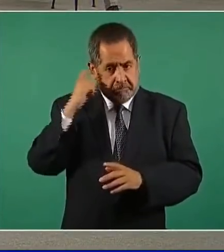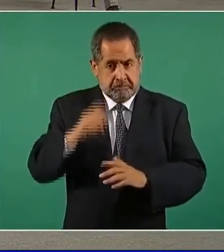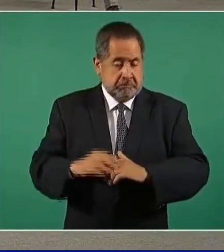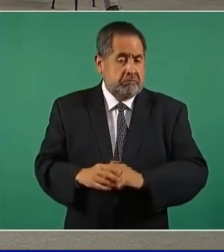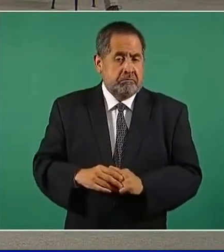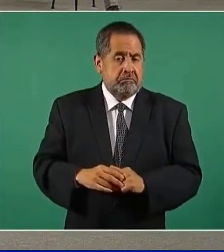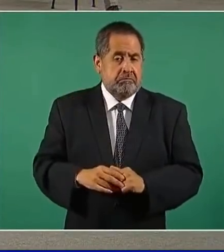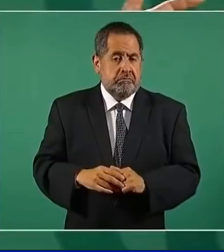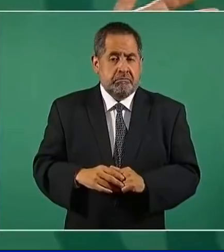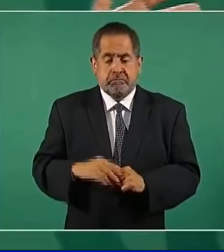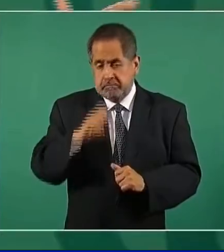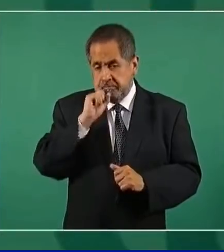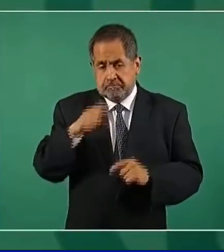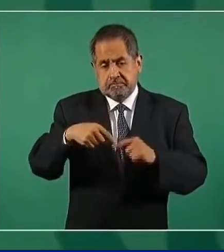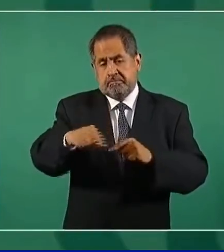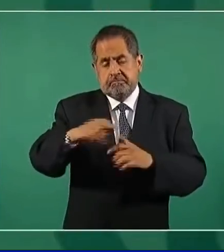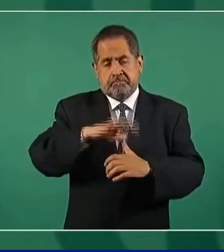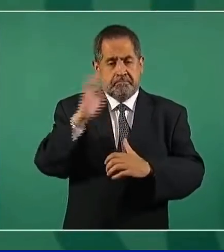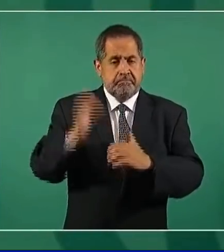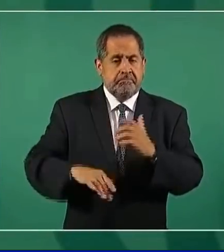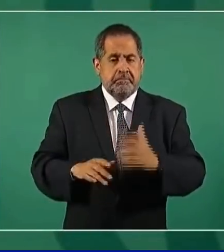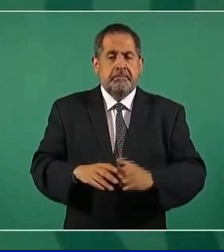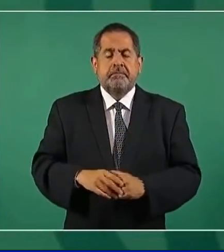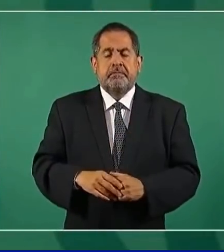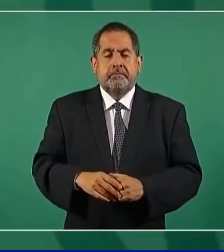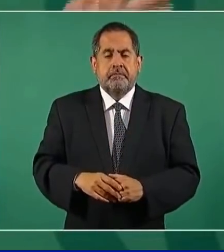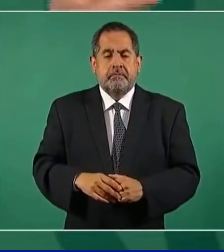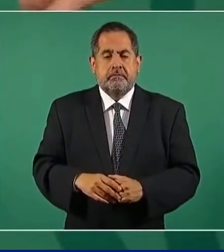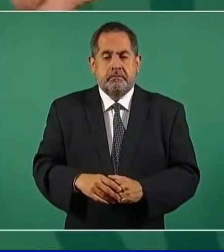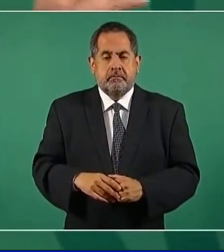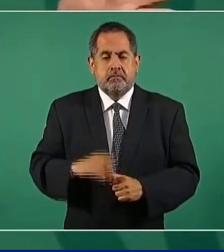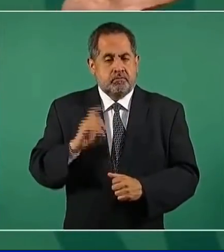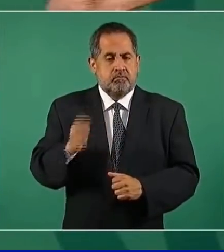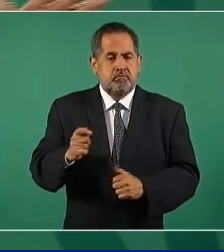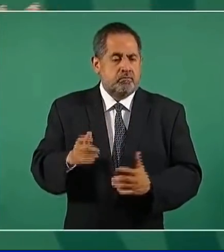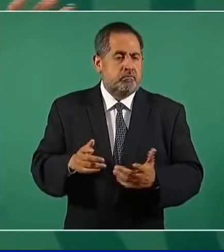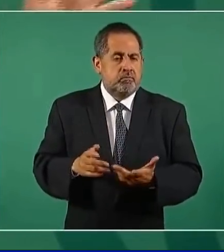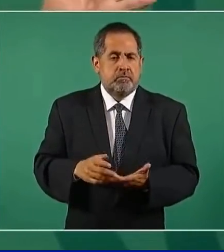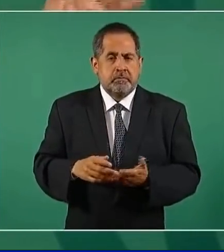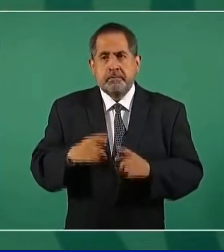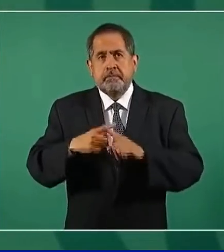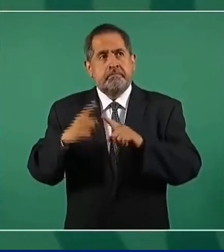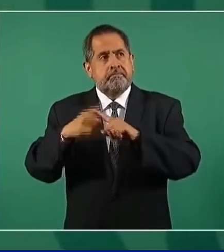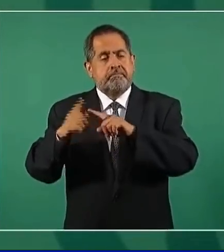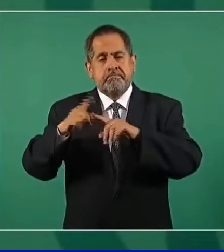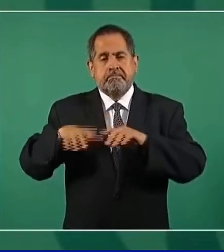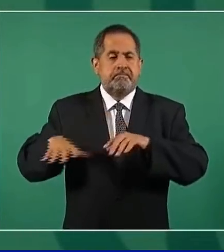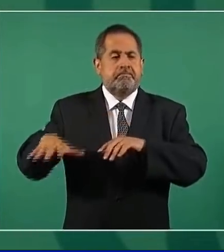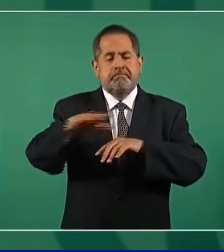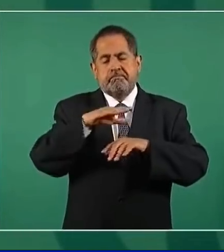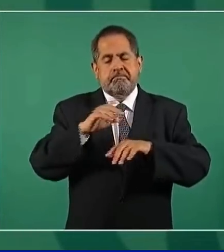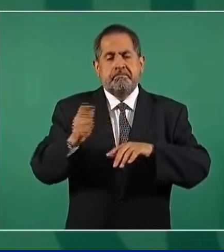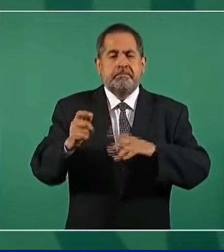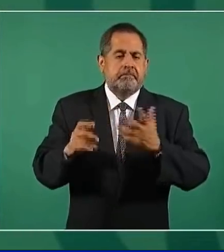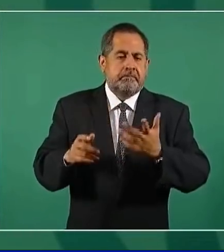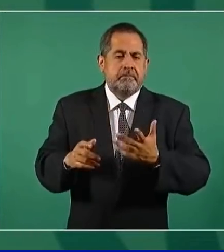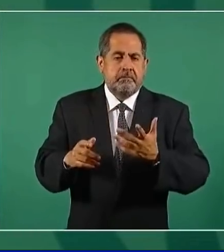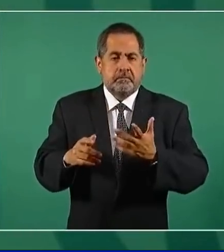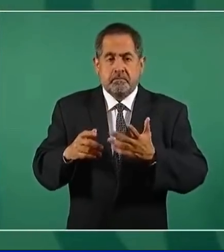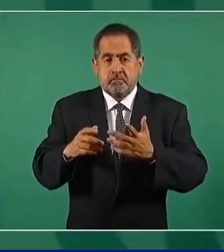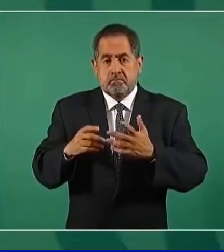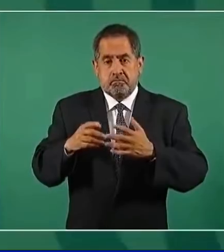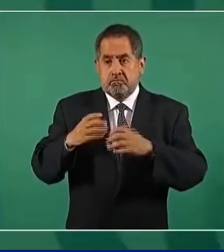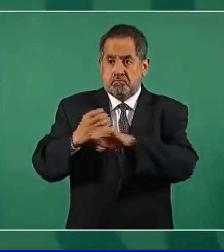Está también por terminar. Entonces son de los estados pues